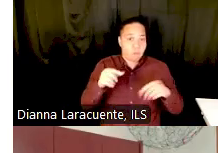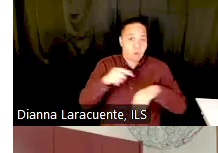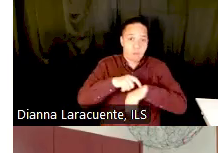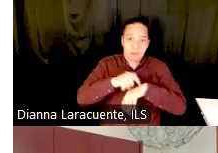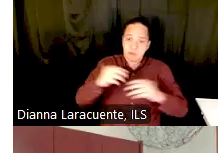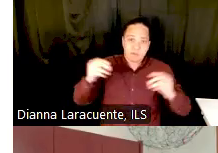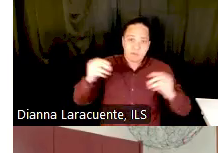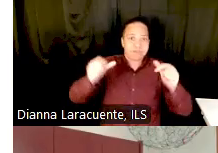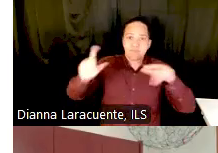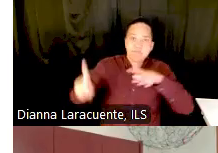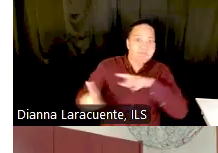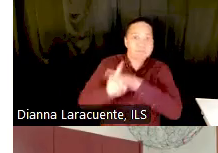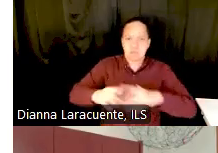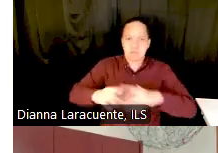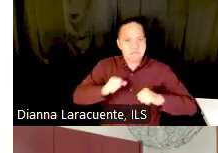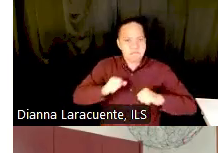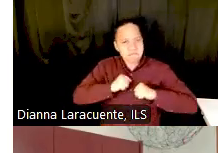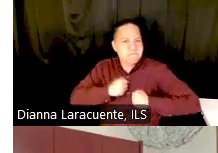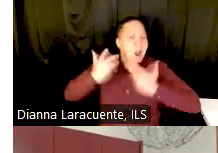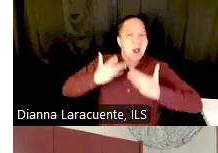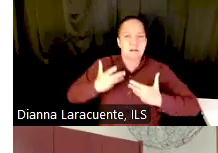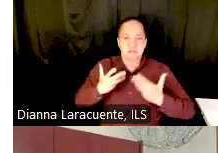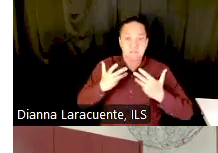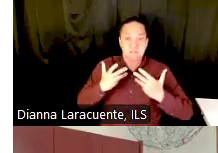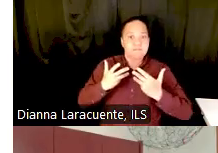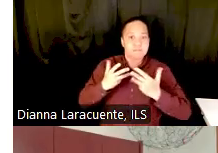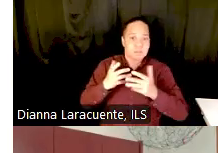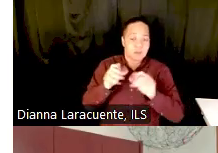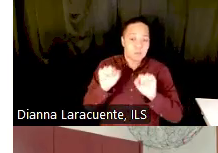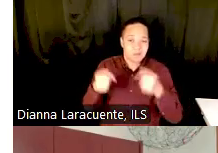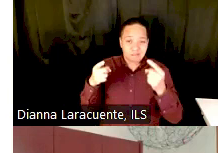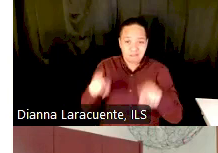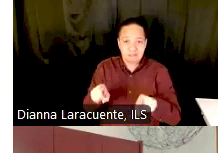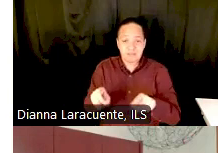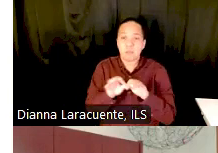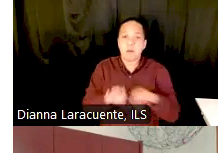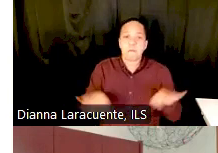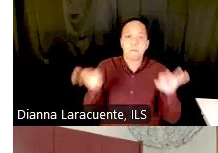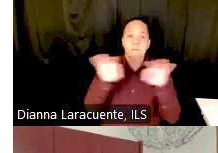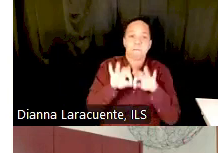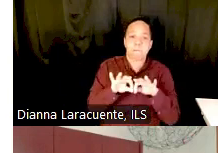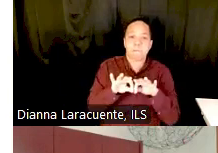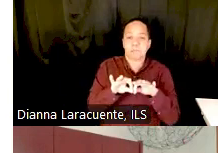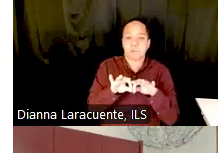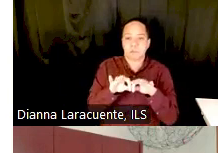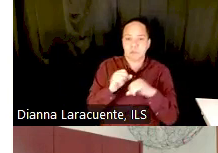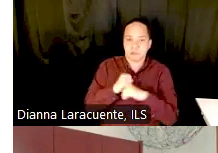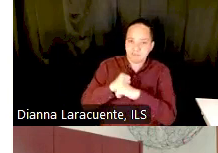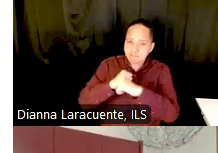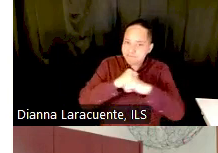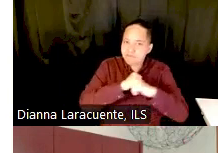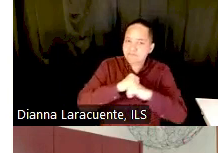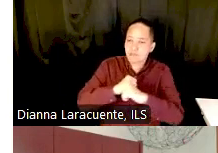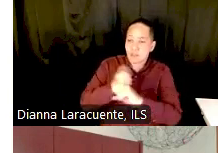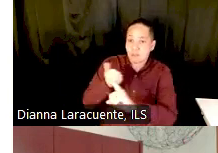impulsivos, van a ser explosivos, pudieran serlo, ¿no? Y lo más importante es poder proteger, que no se